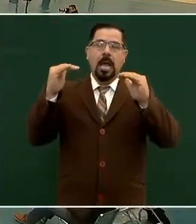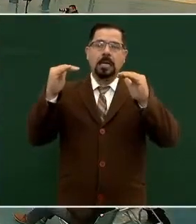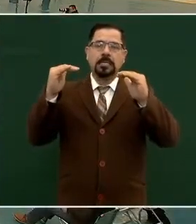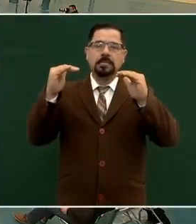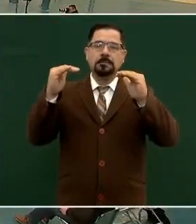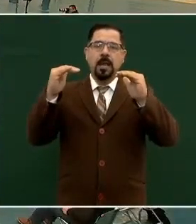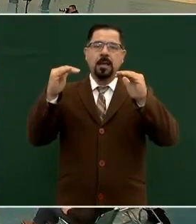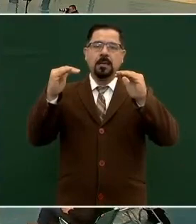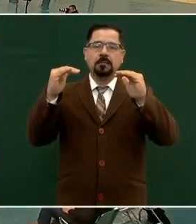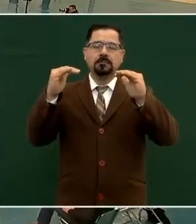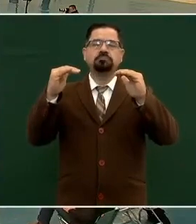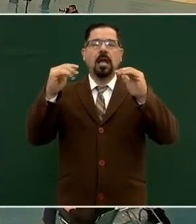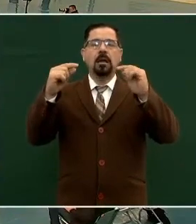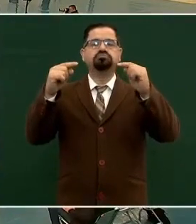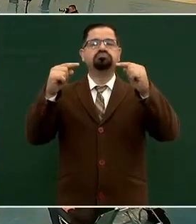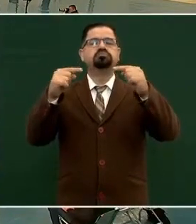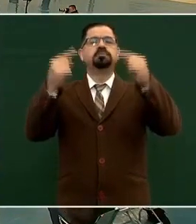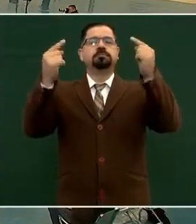además